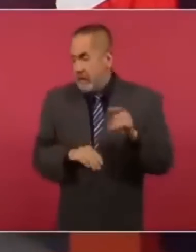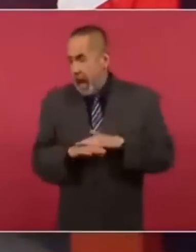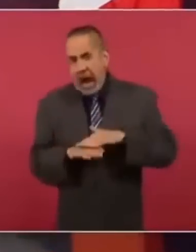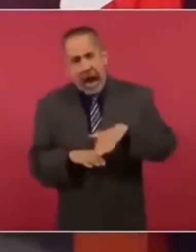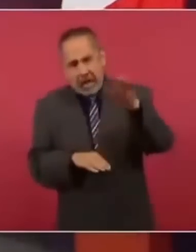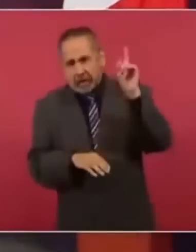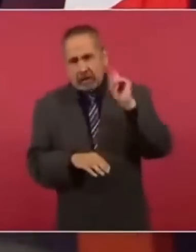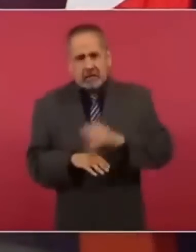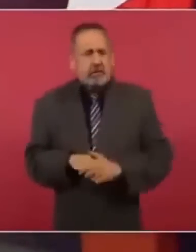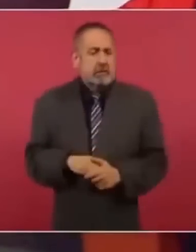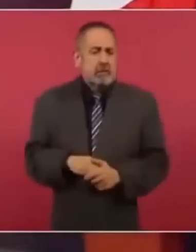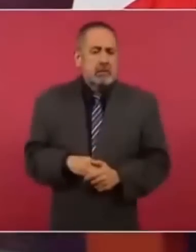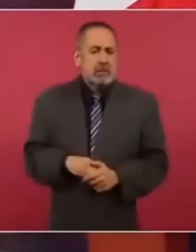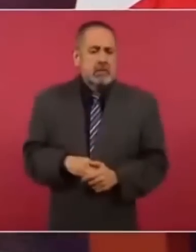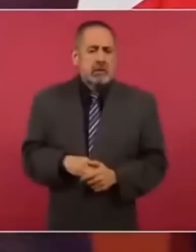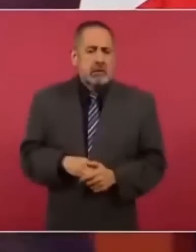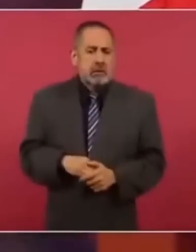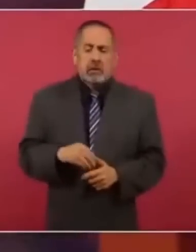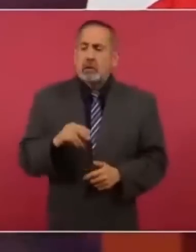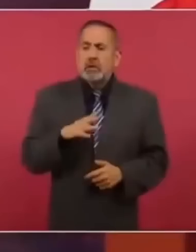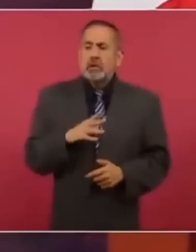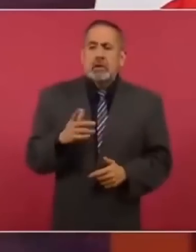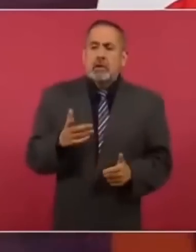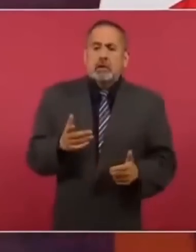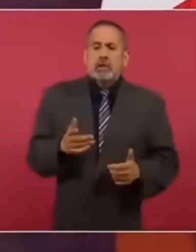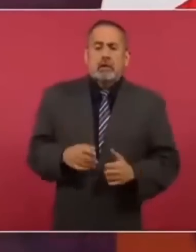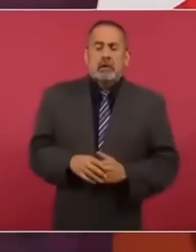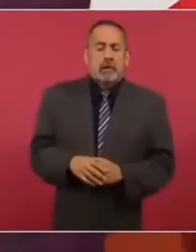No tenemos,